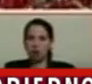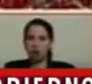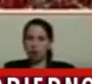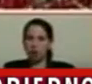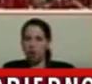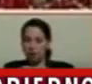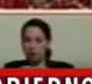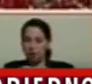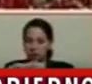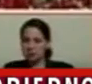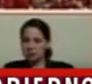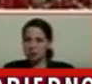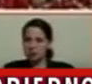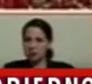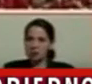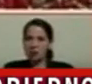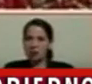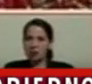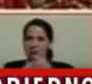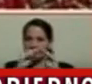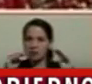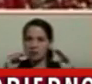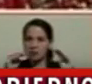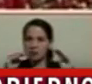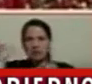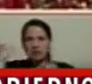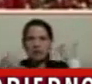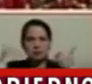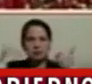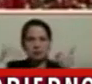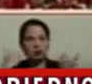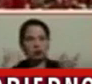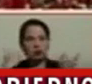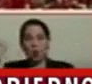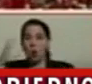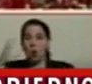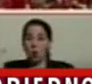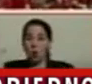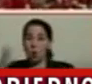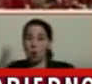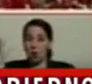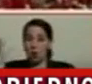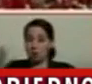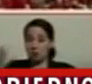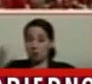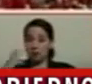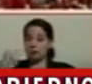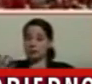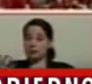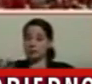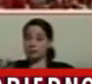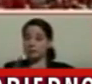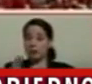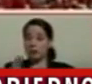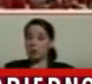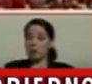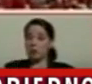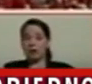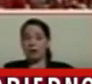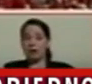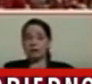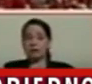llamando al gobierno de Colombia para que se manifestara, llamando al gobierno de Chile, de Brasil, de Argentina.